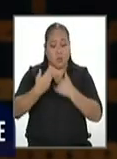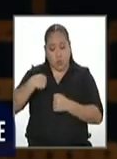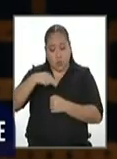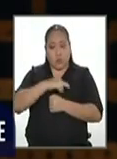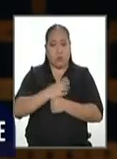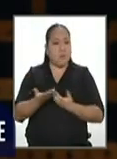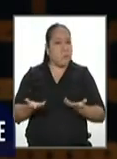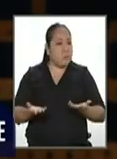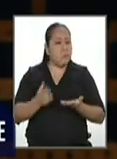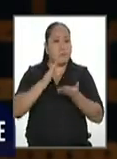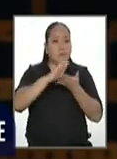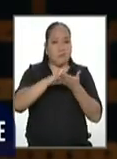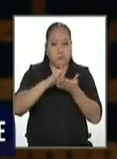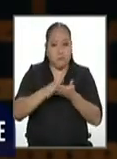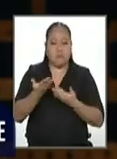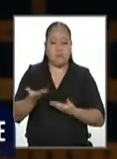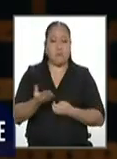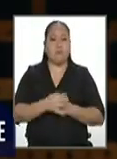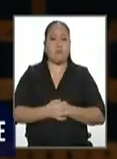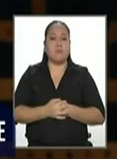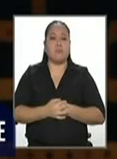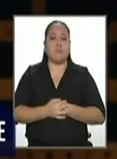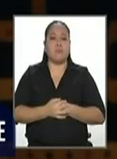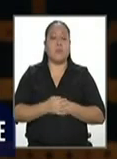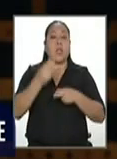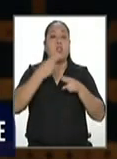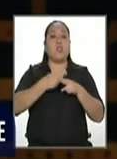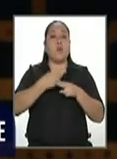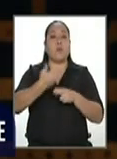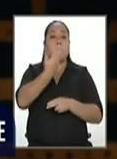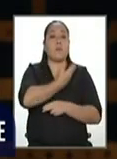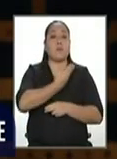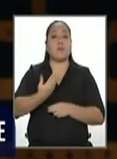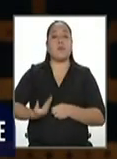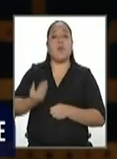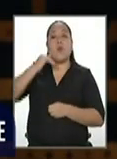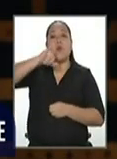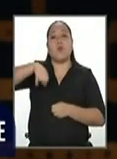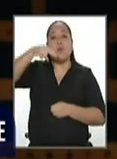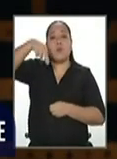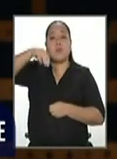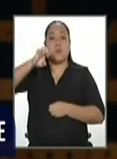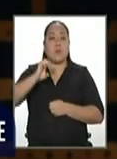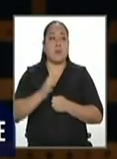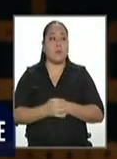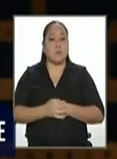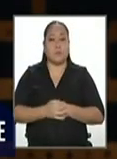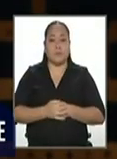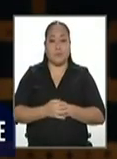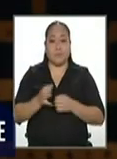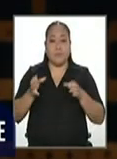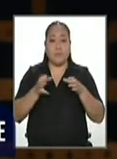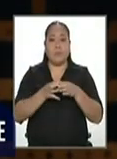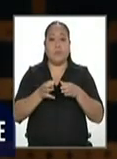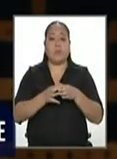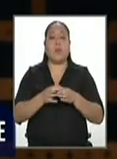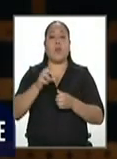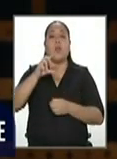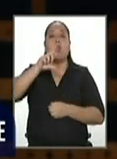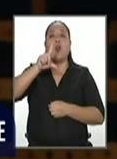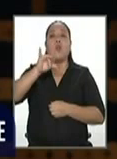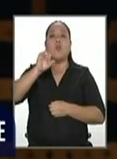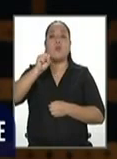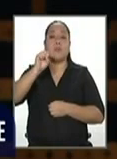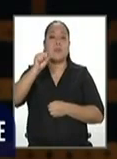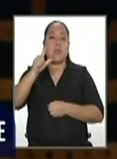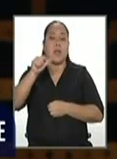extendemos las satisfacciones. A nombre del presidente del Jurado Nacional de Elecciones, el magistrado Jorge Luis Salas Arenas